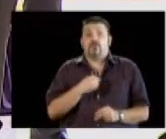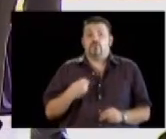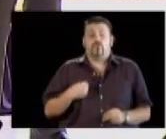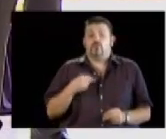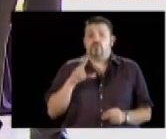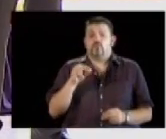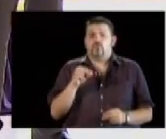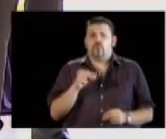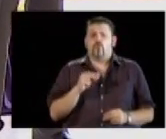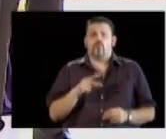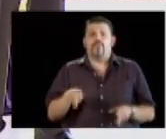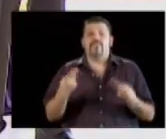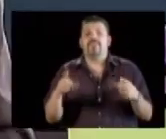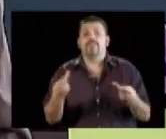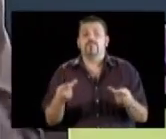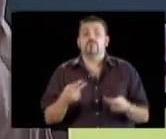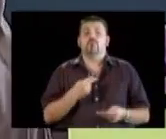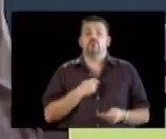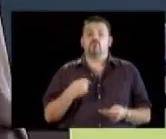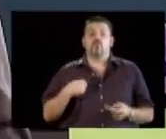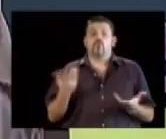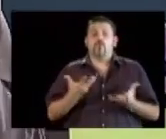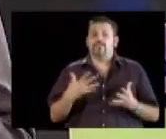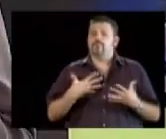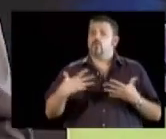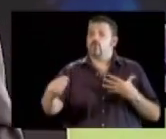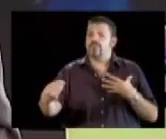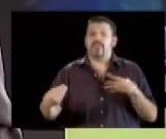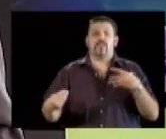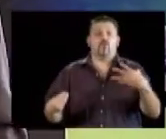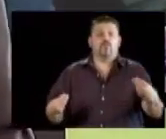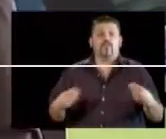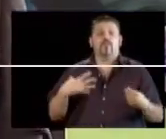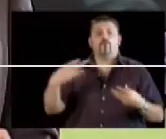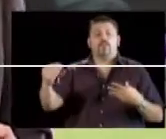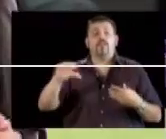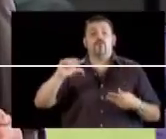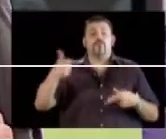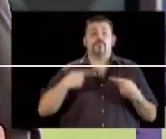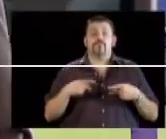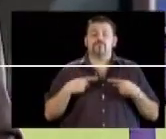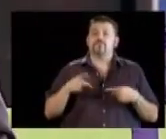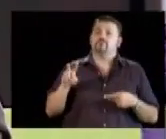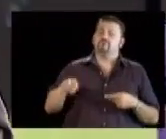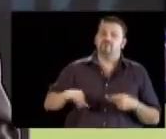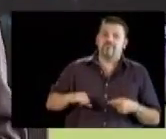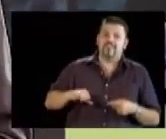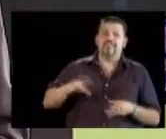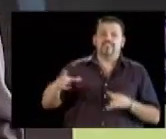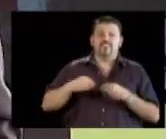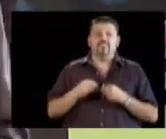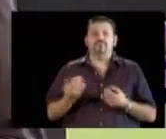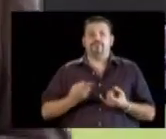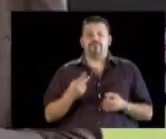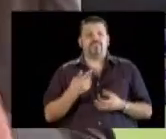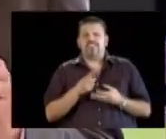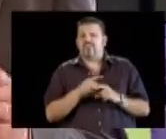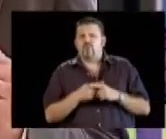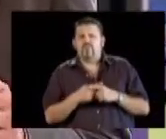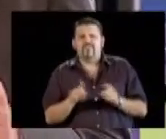Omni contagiamos. Empezamos a usar y platicar, usar y contagiar, y con la única diferencia, la única cualidad diferente